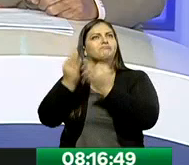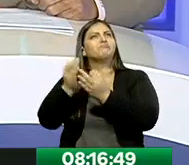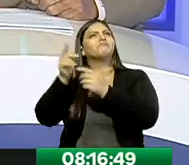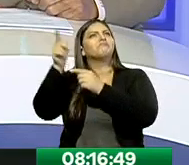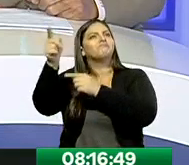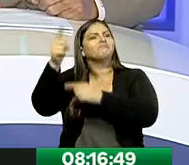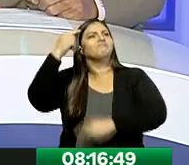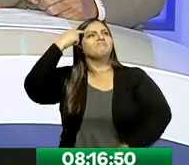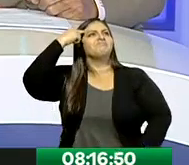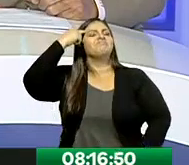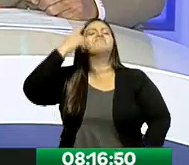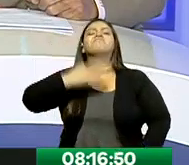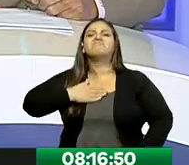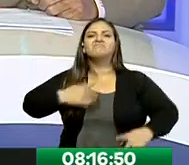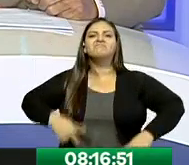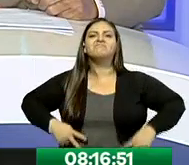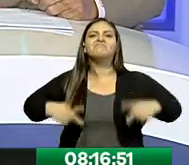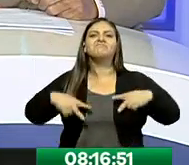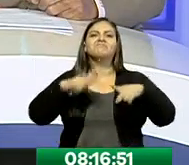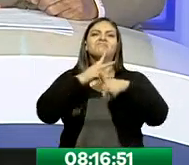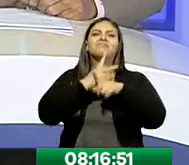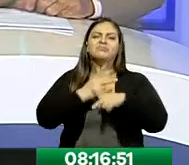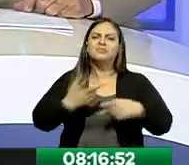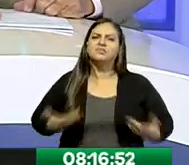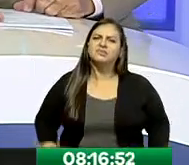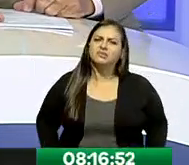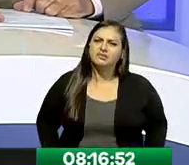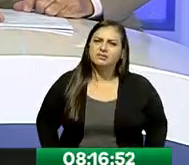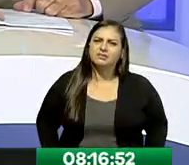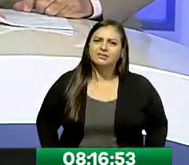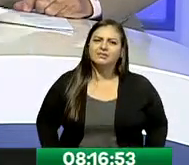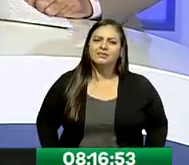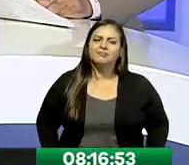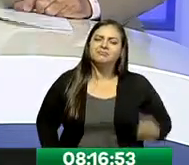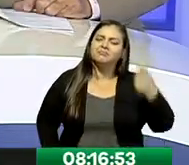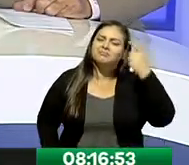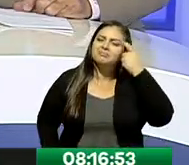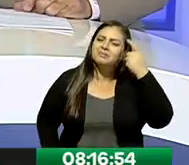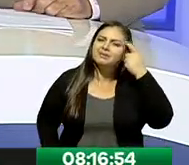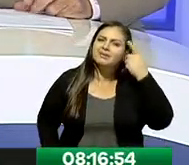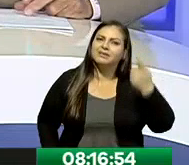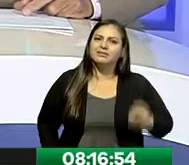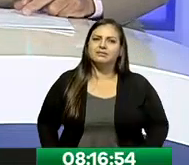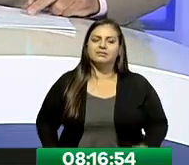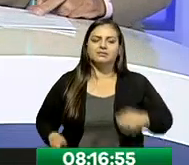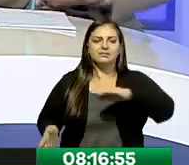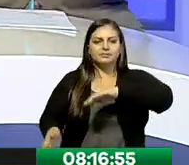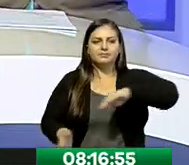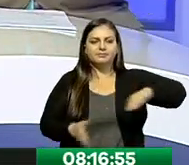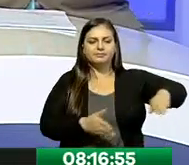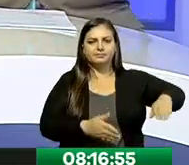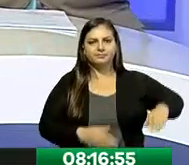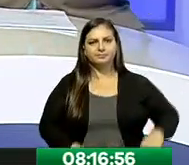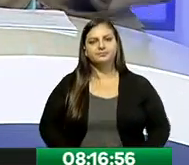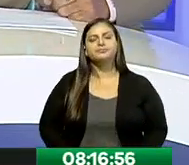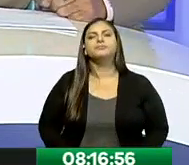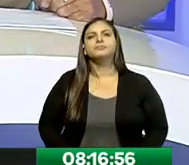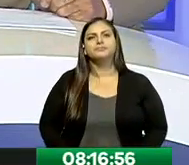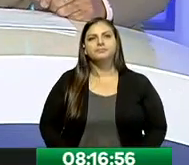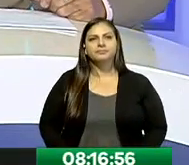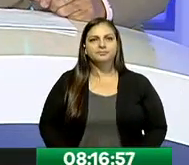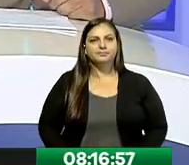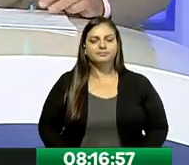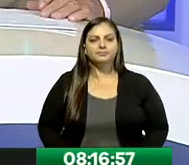que se quedan además con el problema. El conductor de una moto y su acompañante otra vez